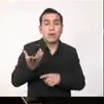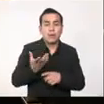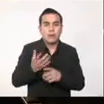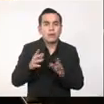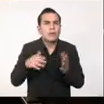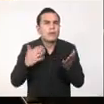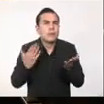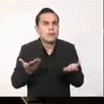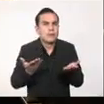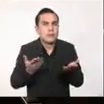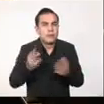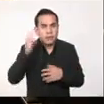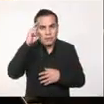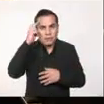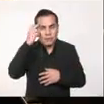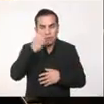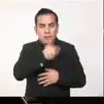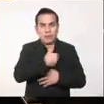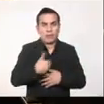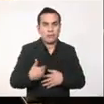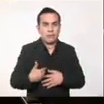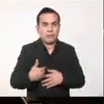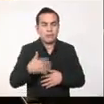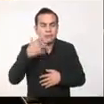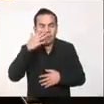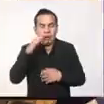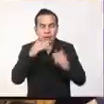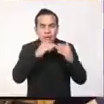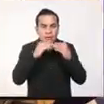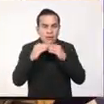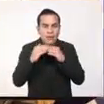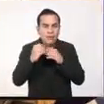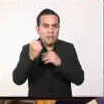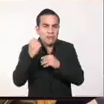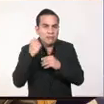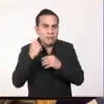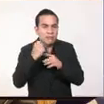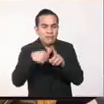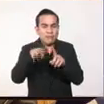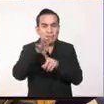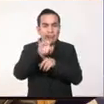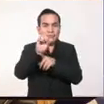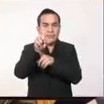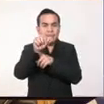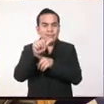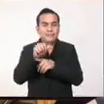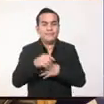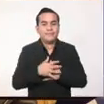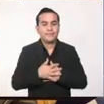elección, porque para un presidente que debería ser, digamos, igual de importante que un magistrado,